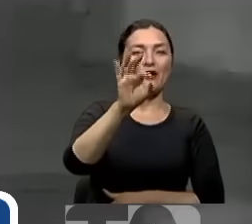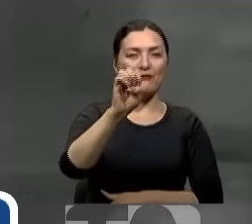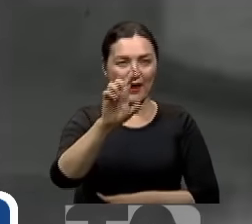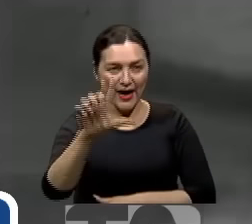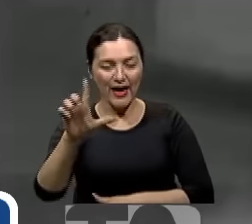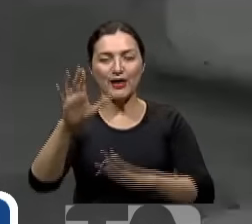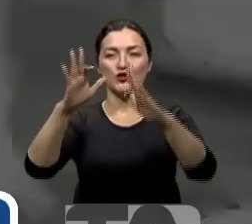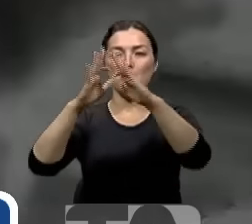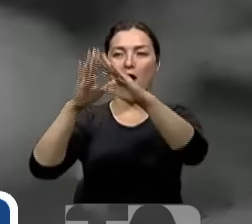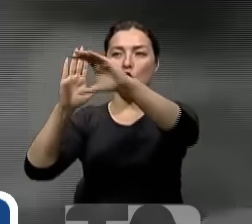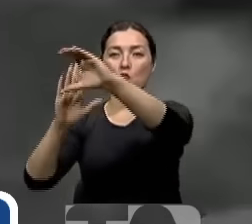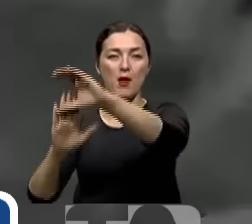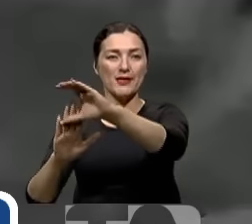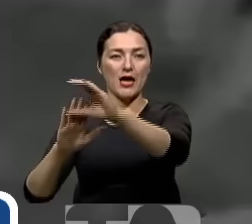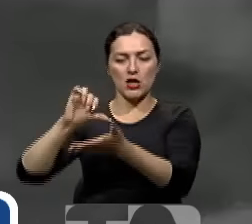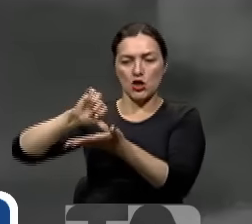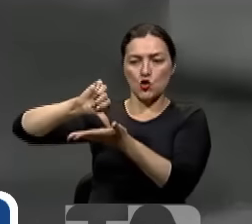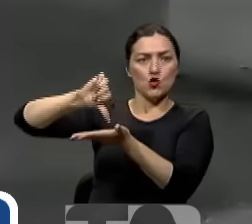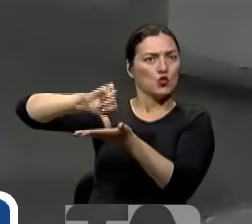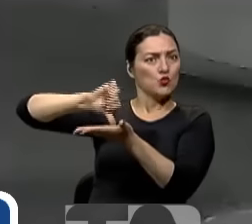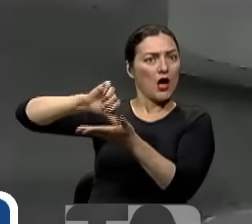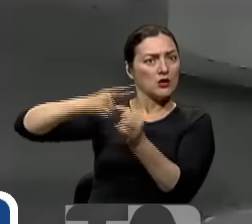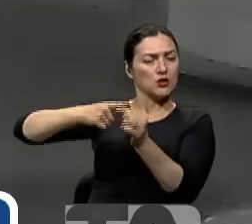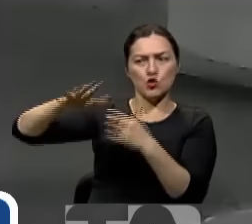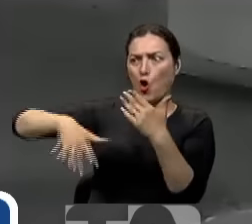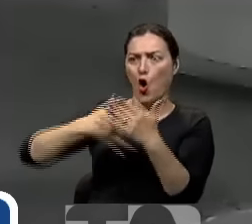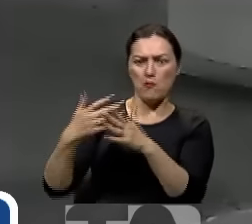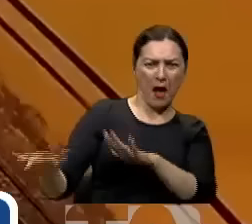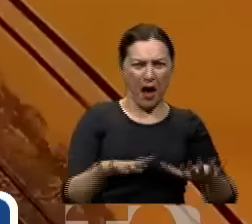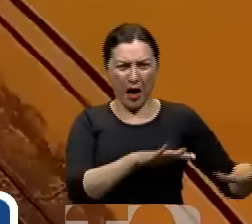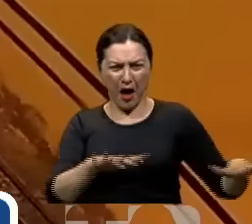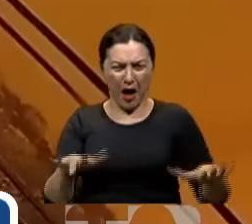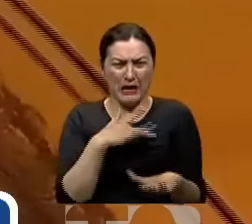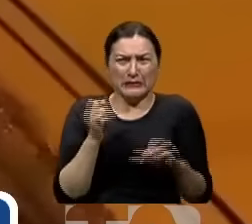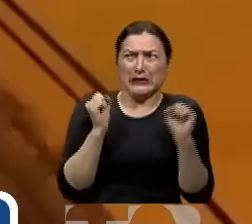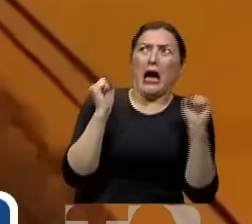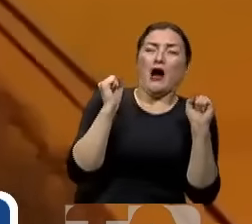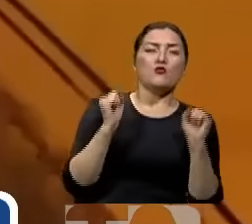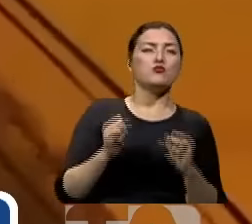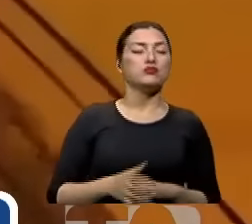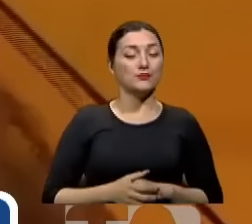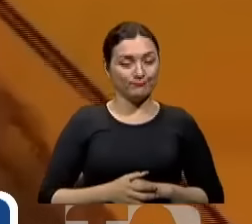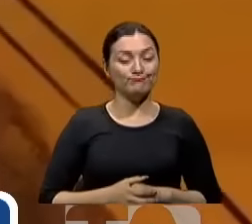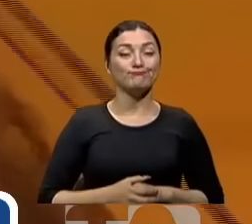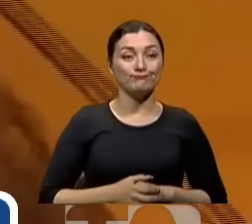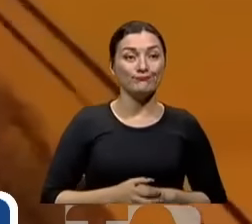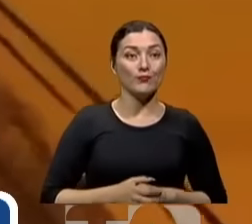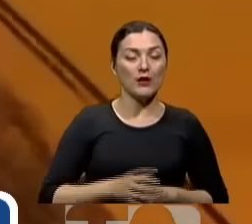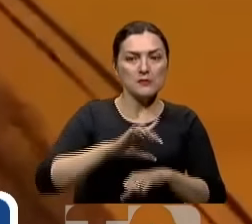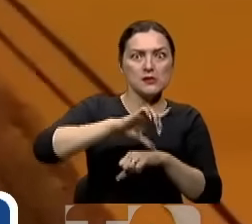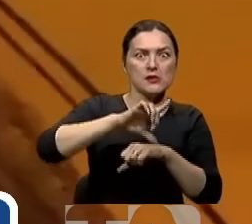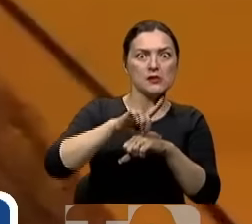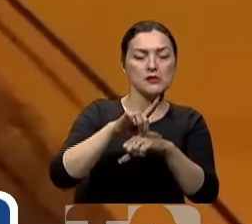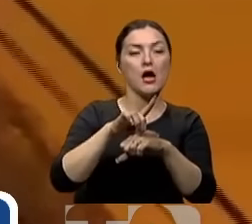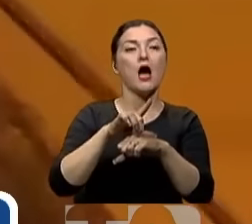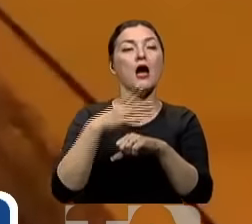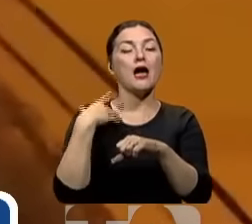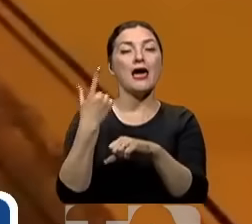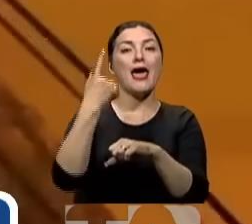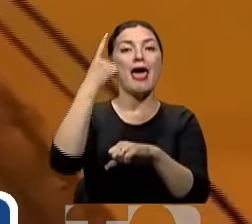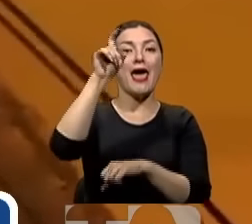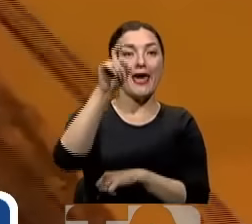en toda la zona urbana de Quito. Y el alcalde de la capital escribió a los segundos de lo ocurrido a través de su cuenta en X